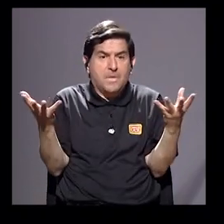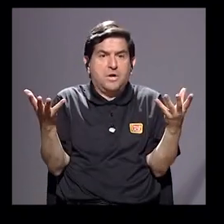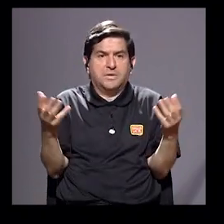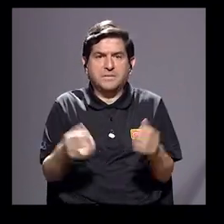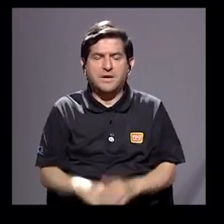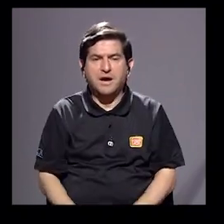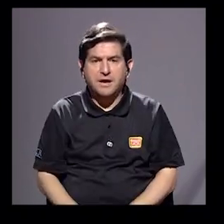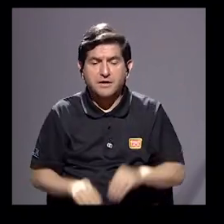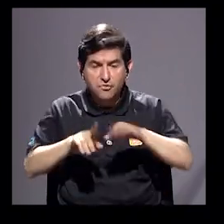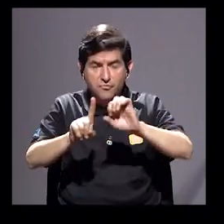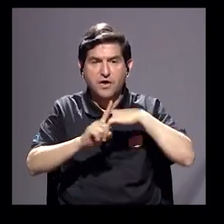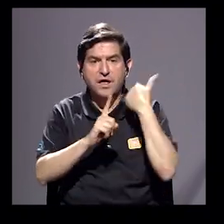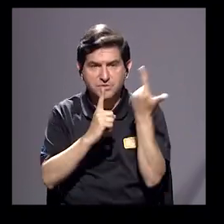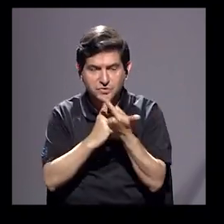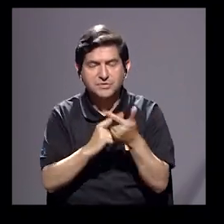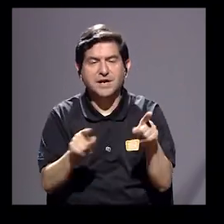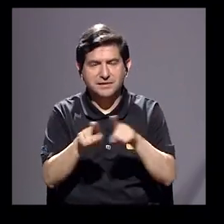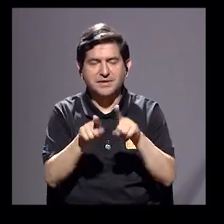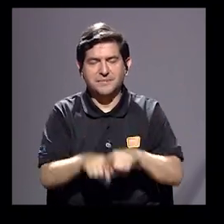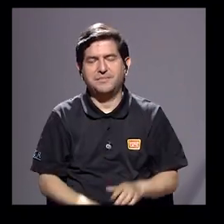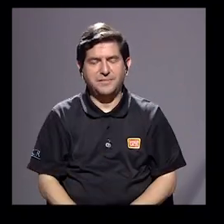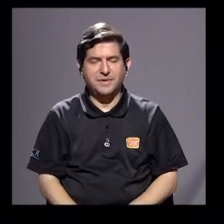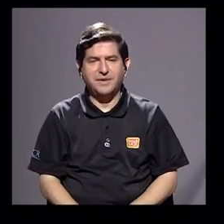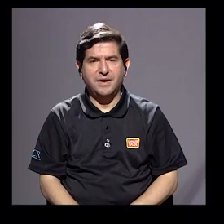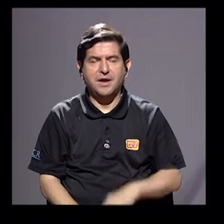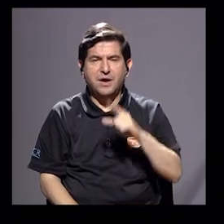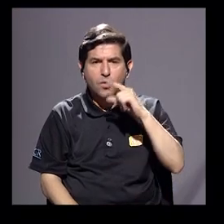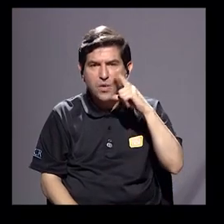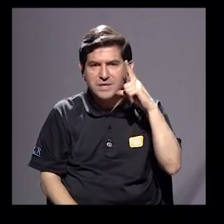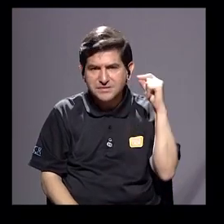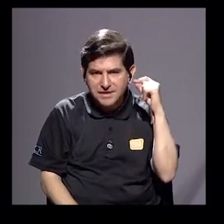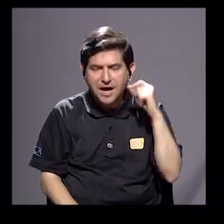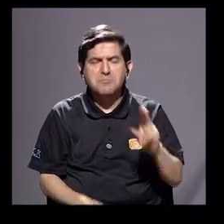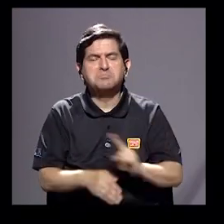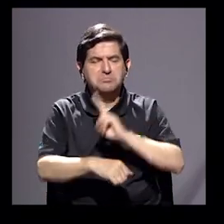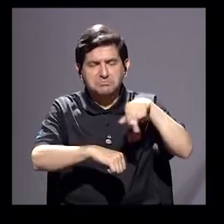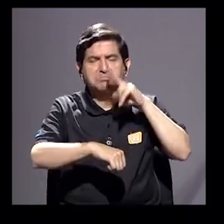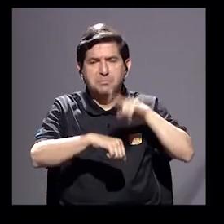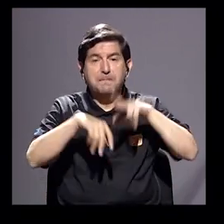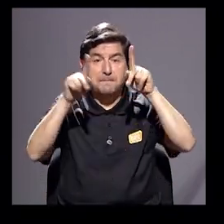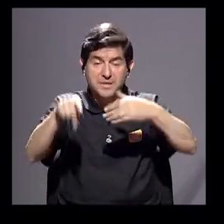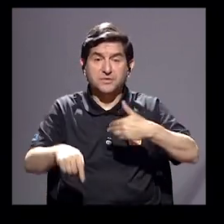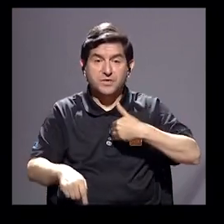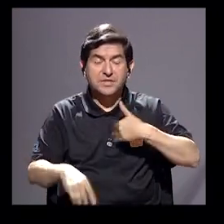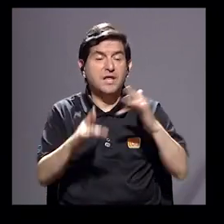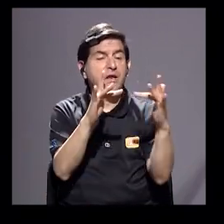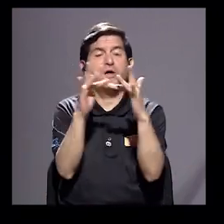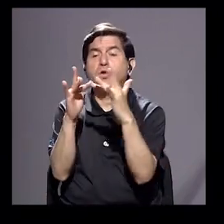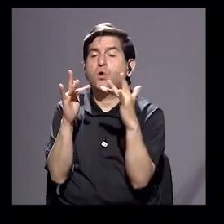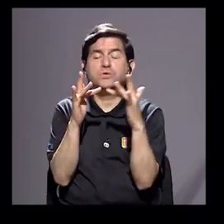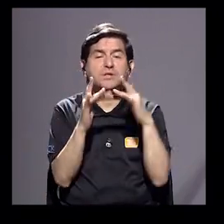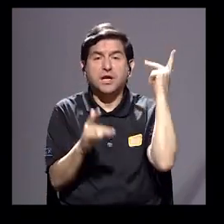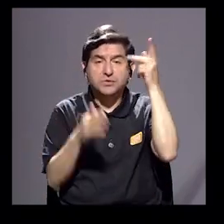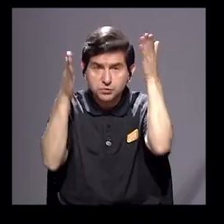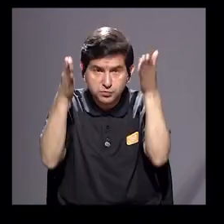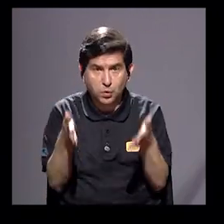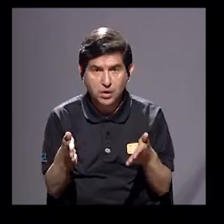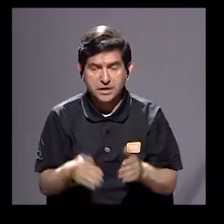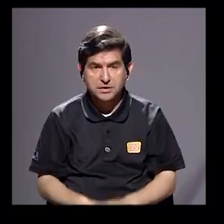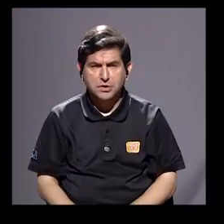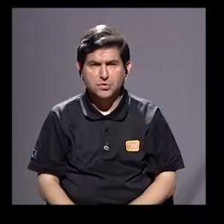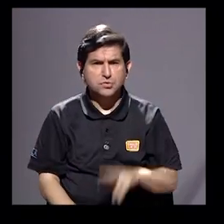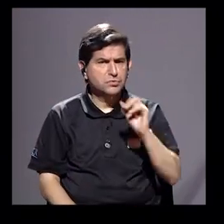bueno las redes sociales son buenas en eso el whatsapp es algo muy usual e inclusive quienes podamos tener en contactos algunos políticos